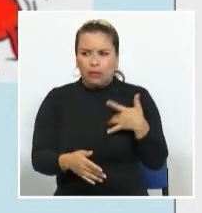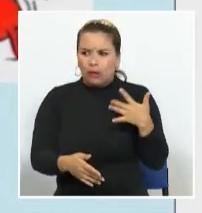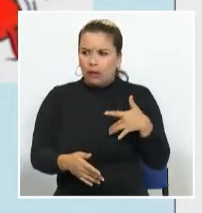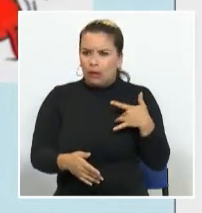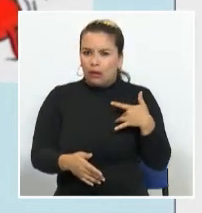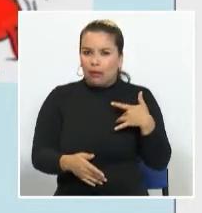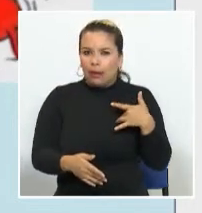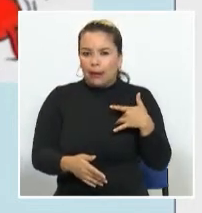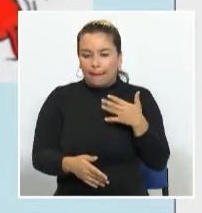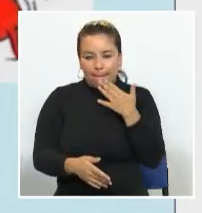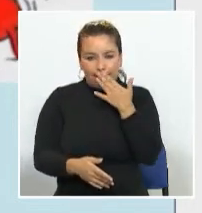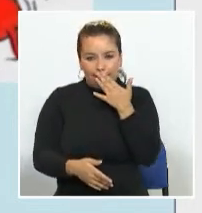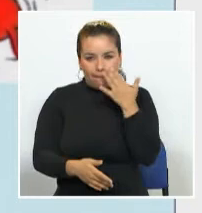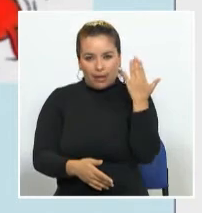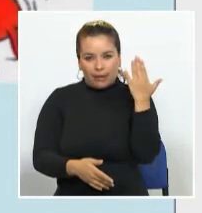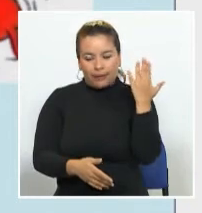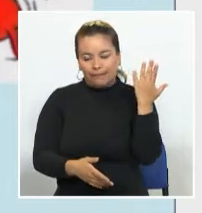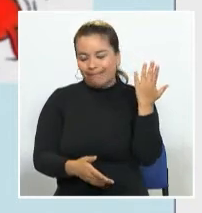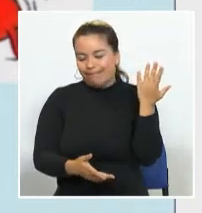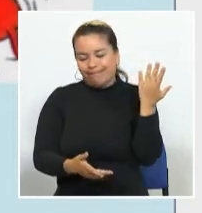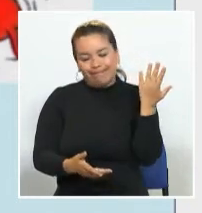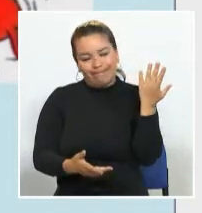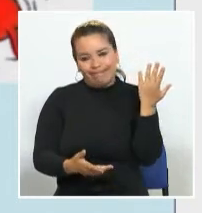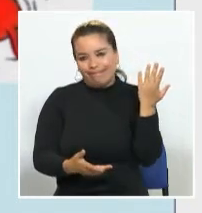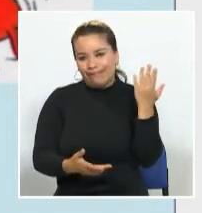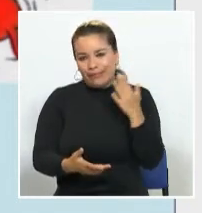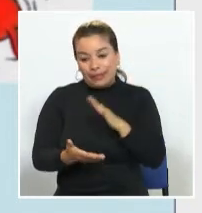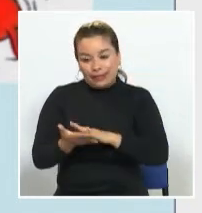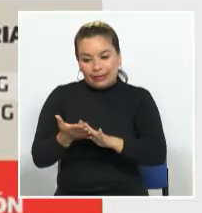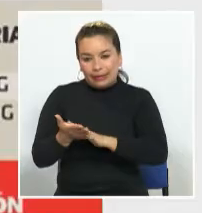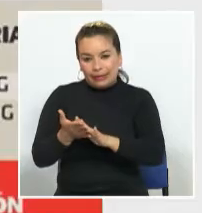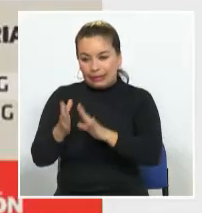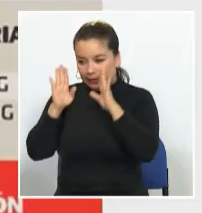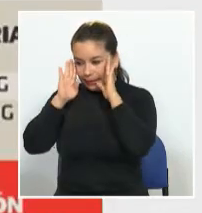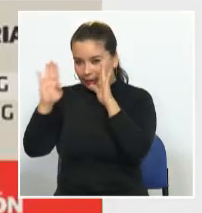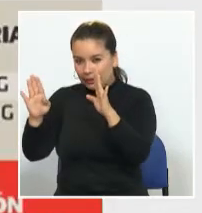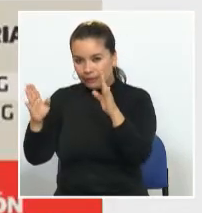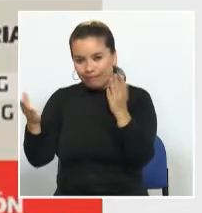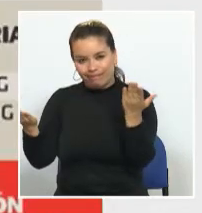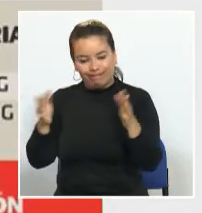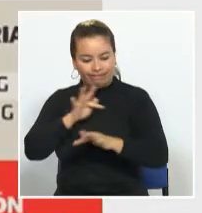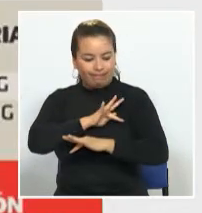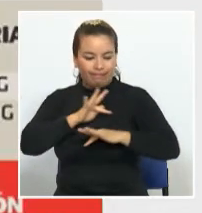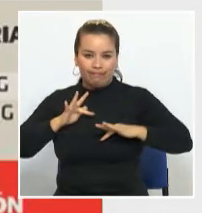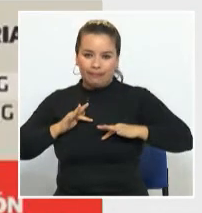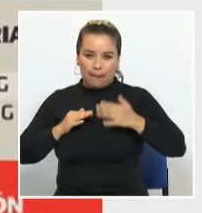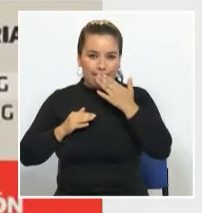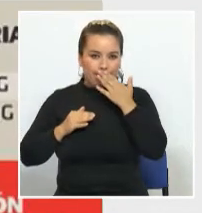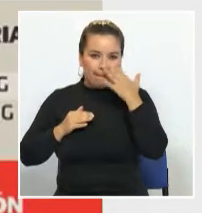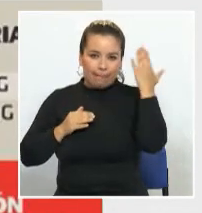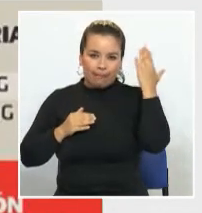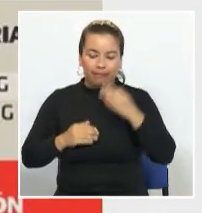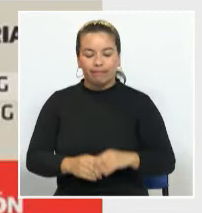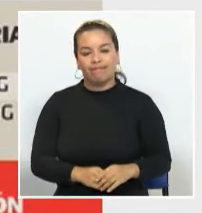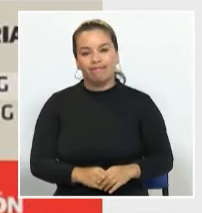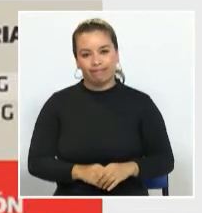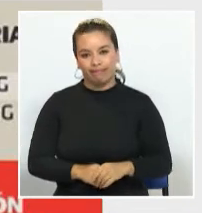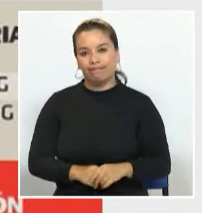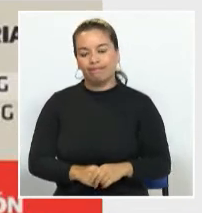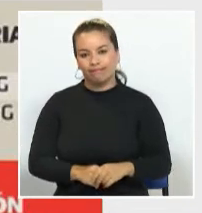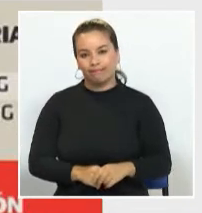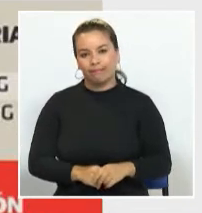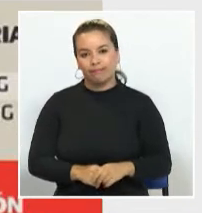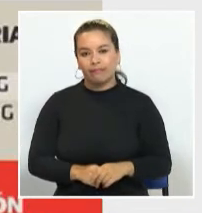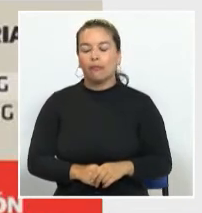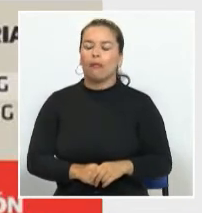descubre y es un poco tarde para realizar el tratamiento y para evitar las consecuencias. Doctor, esto que